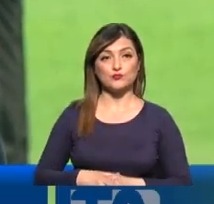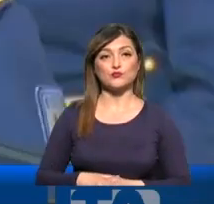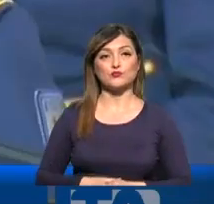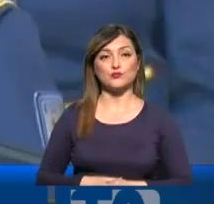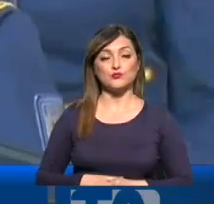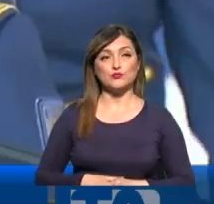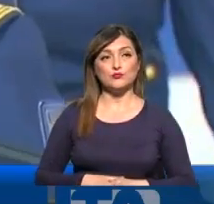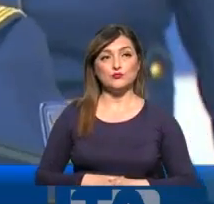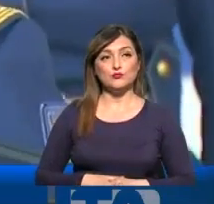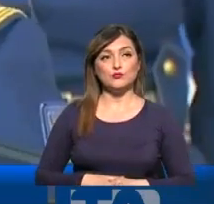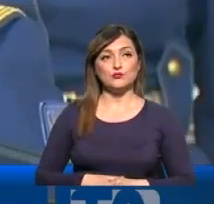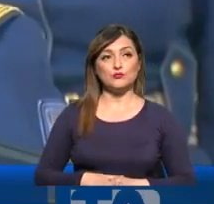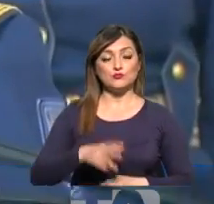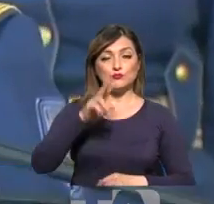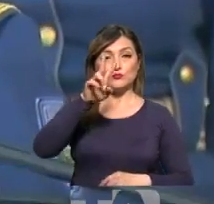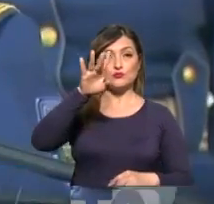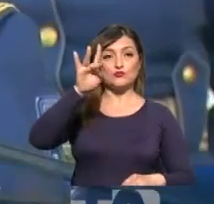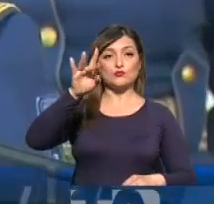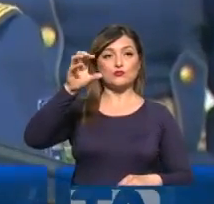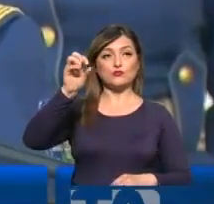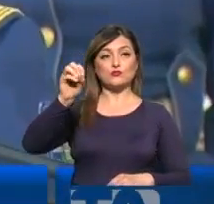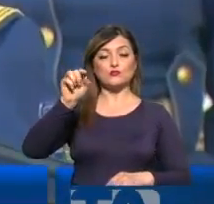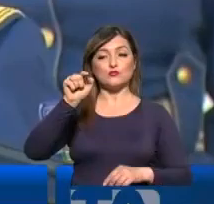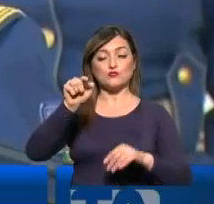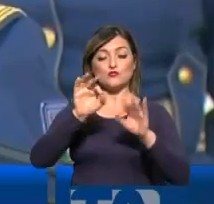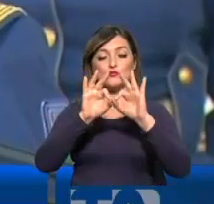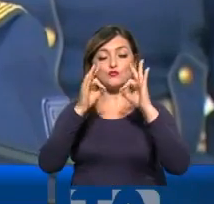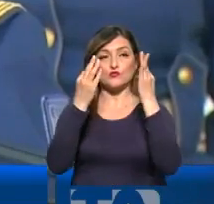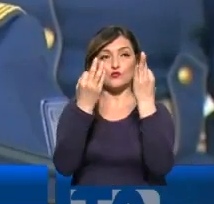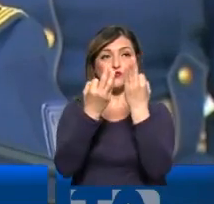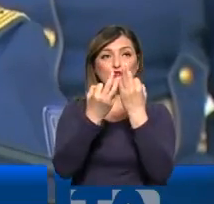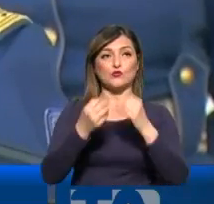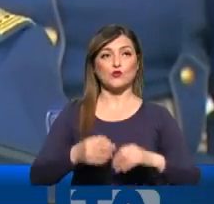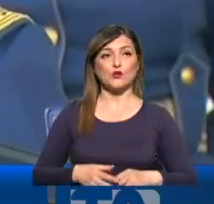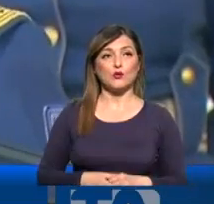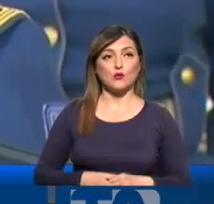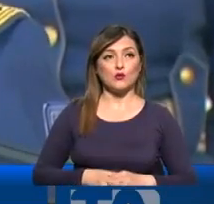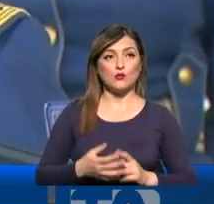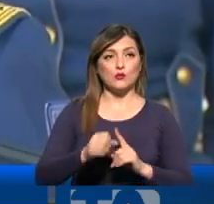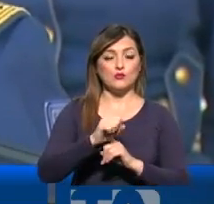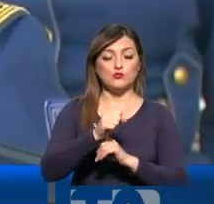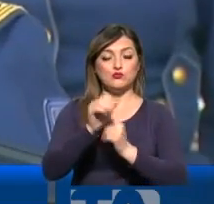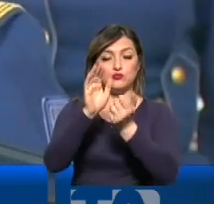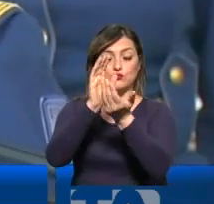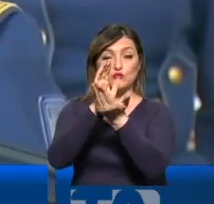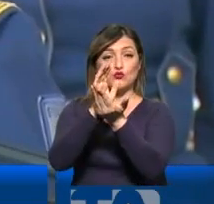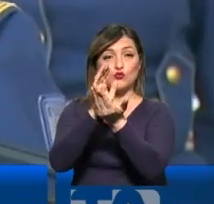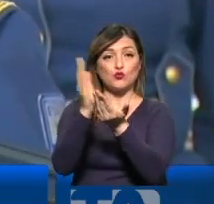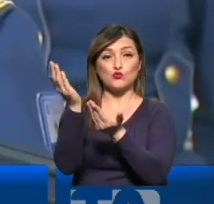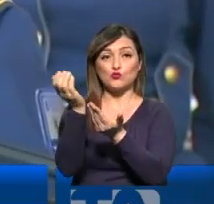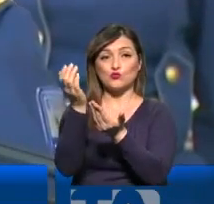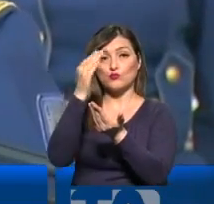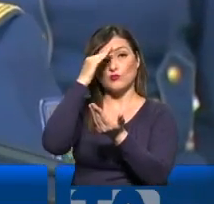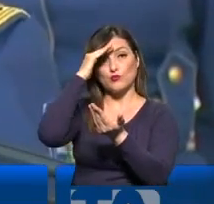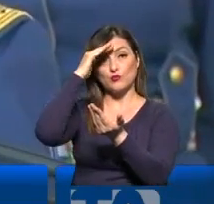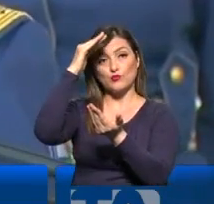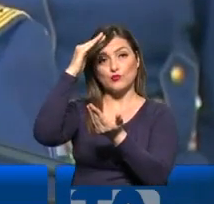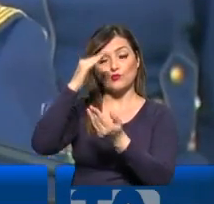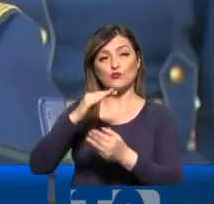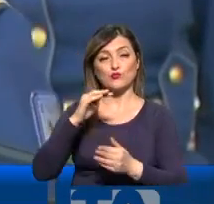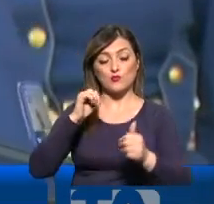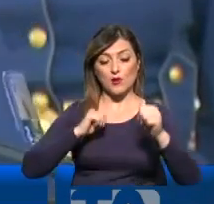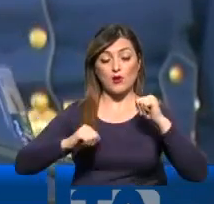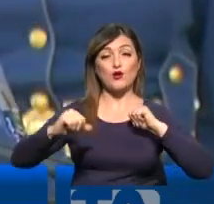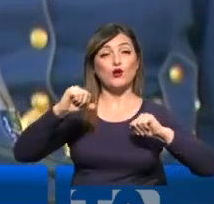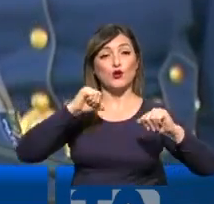Escuchemos. 280 mil familias derechohabientes del sistema de seguridad social policial hemos